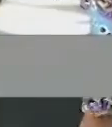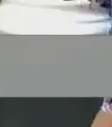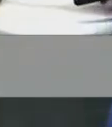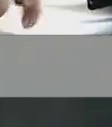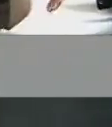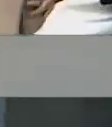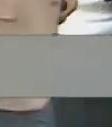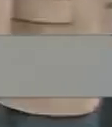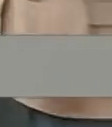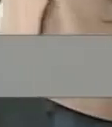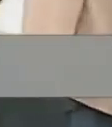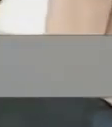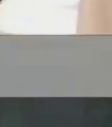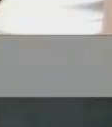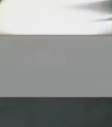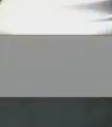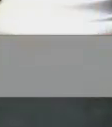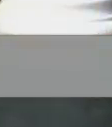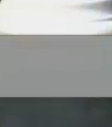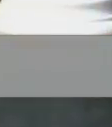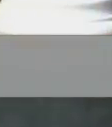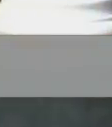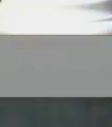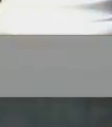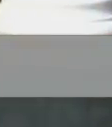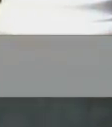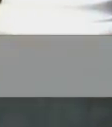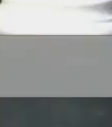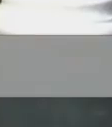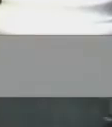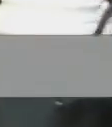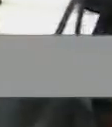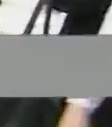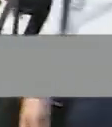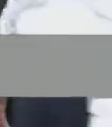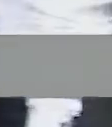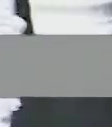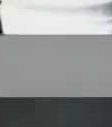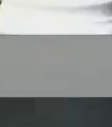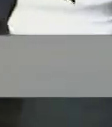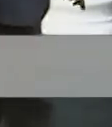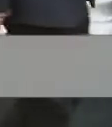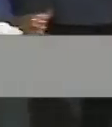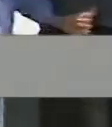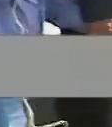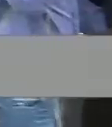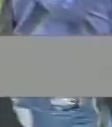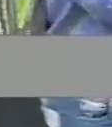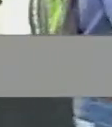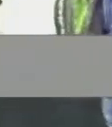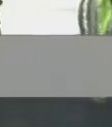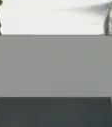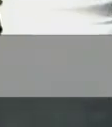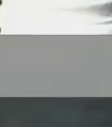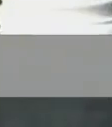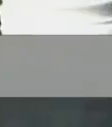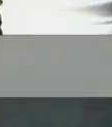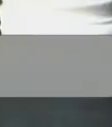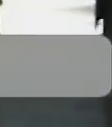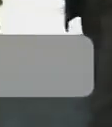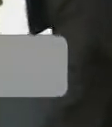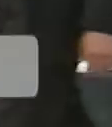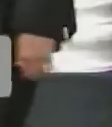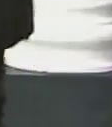aprobó la ley constitucional del régimen tributario para el desarrollo de lo que es el arco minero